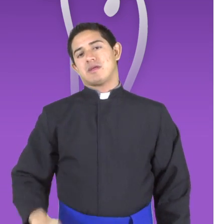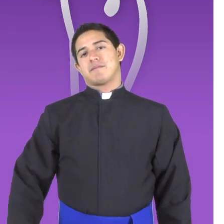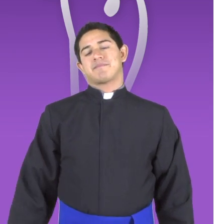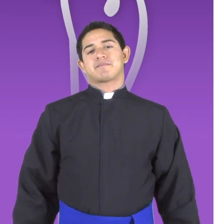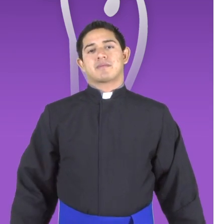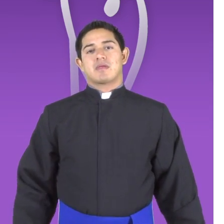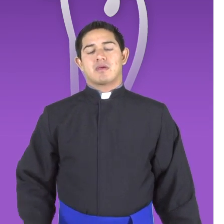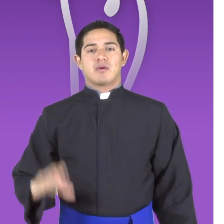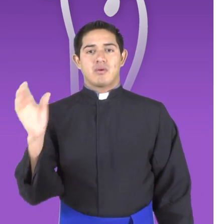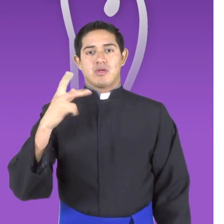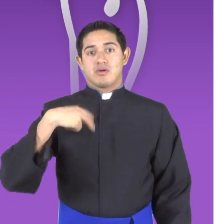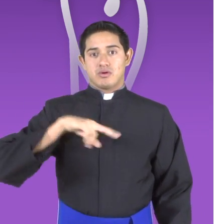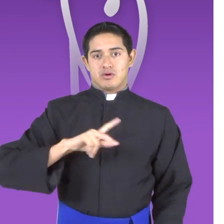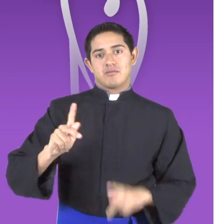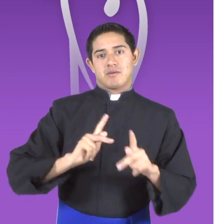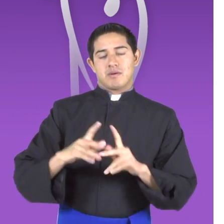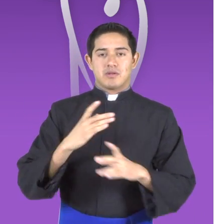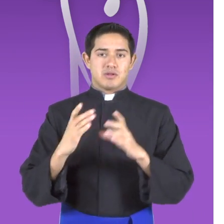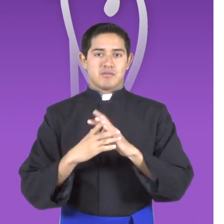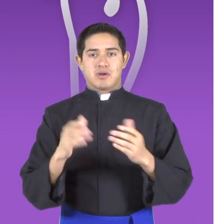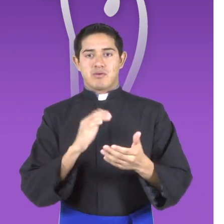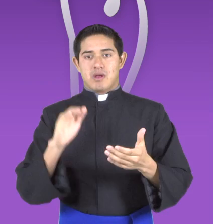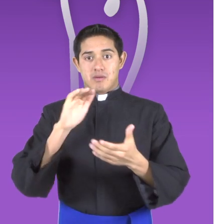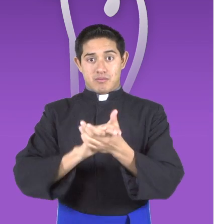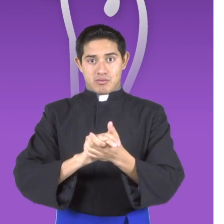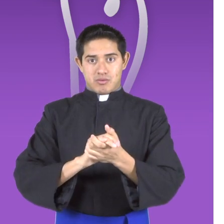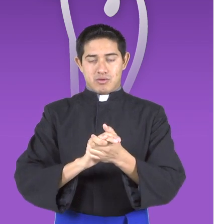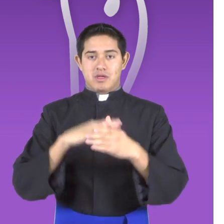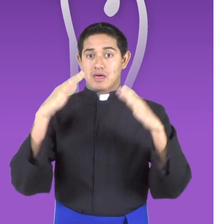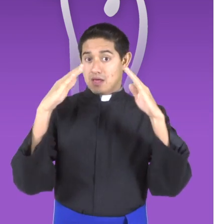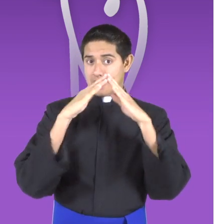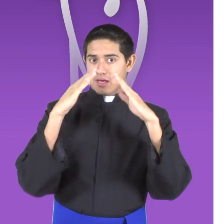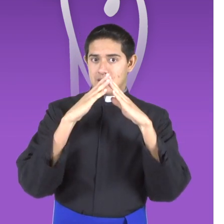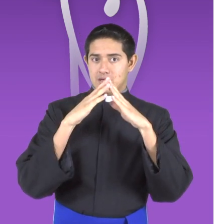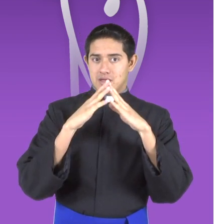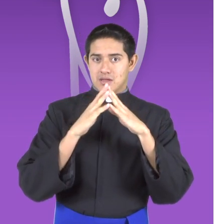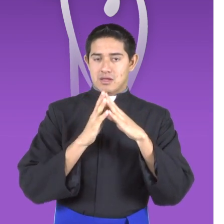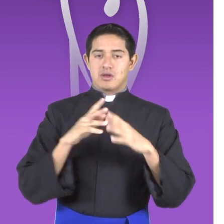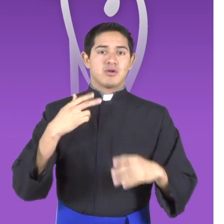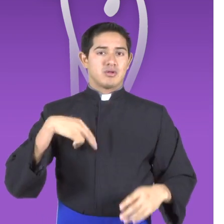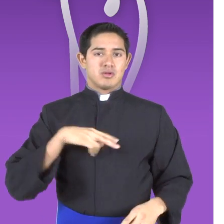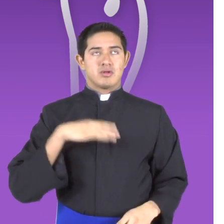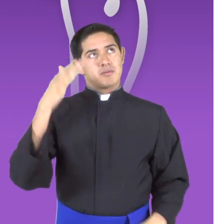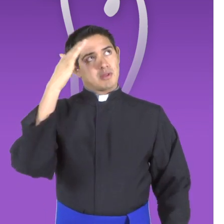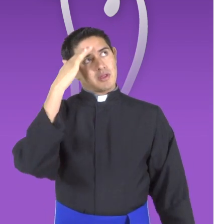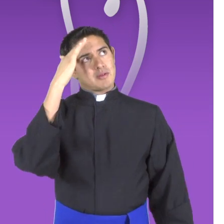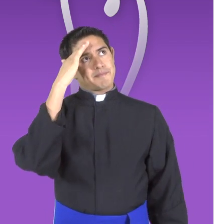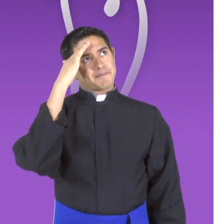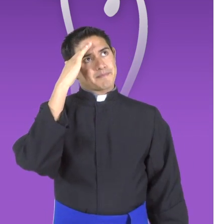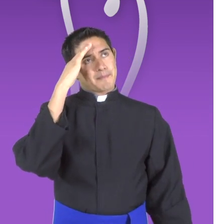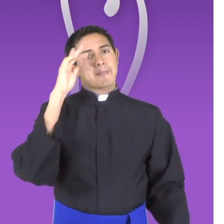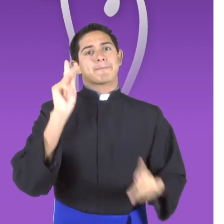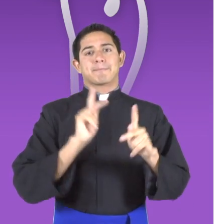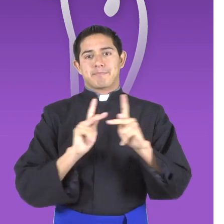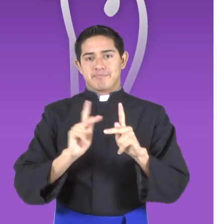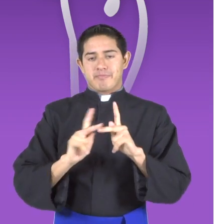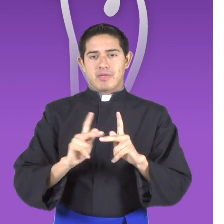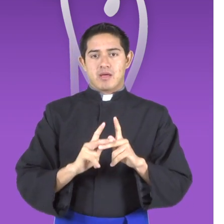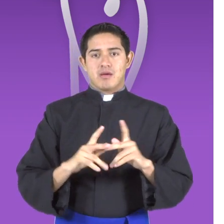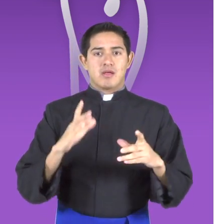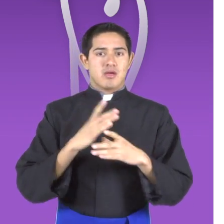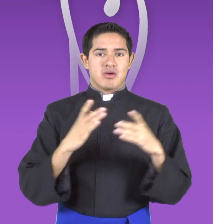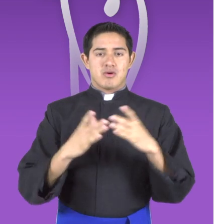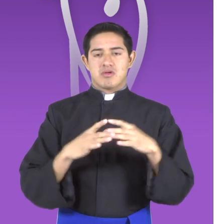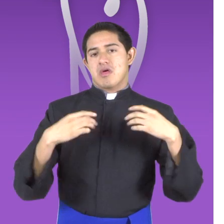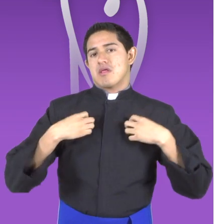vez meses, tal vez años. Por ejemplo, imagínate que vas a preparar una boda ya en tu casa. ¿En qué te preparas? Nos preparamos en el